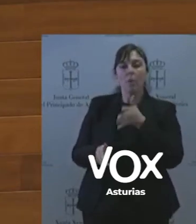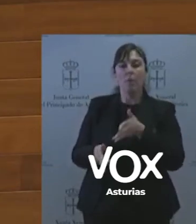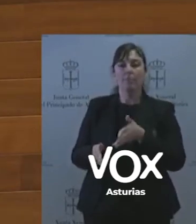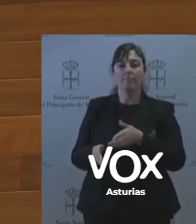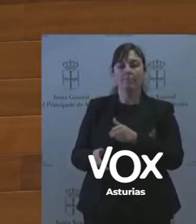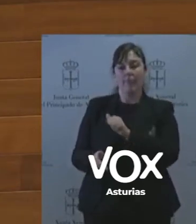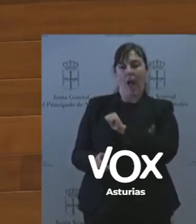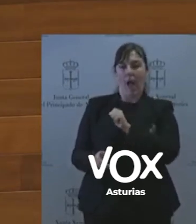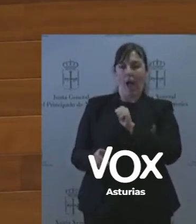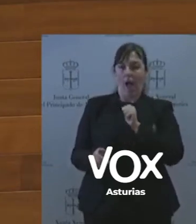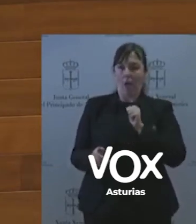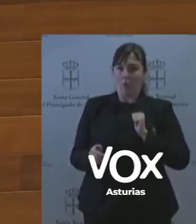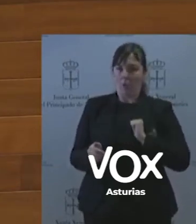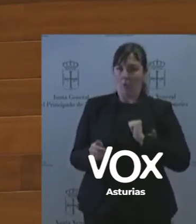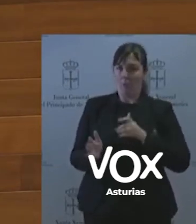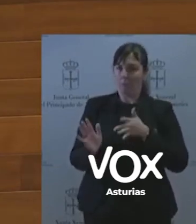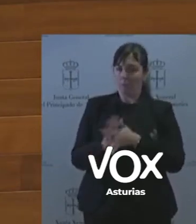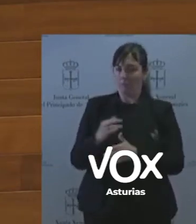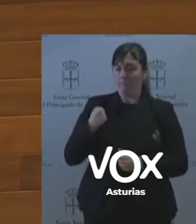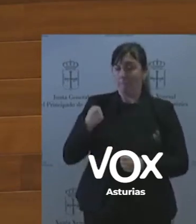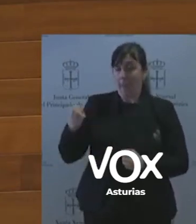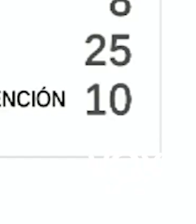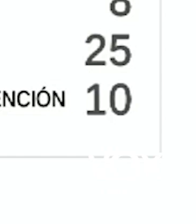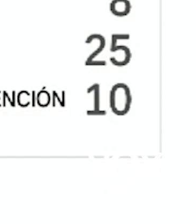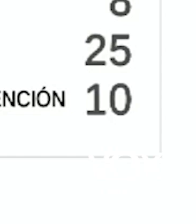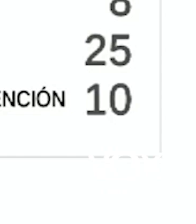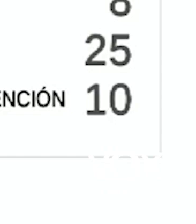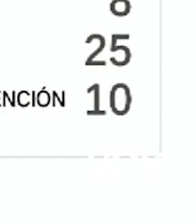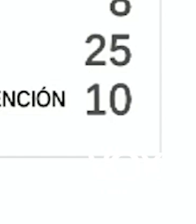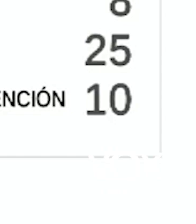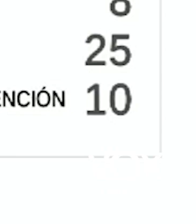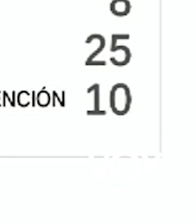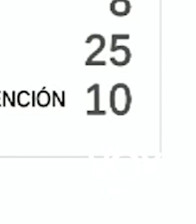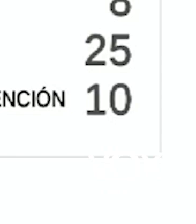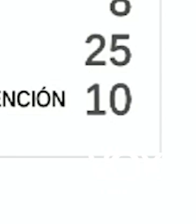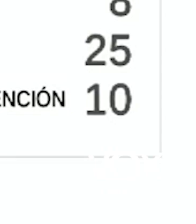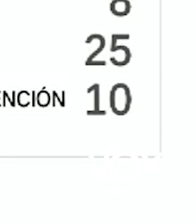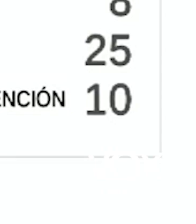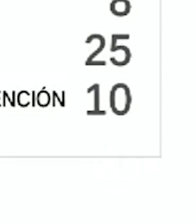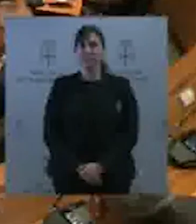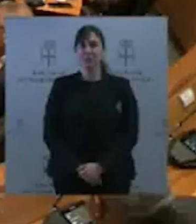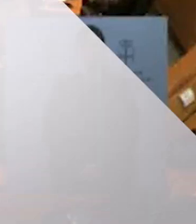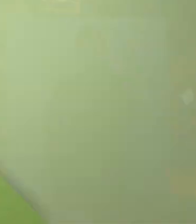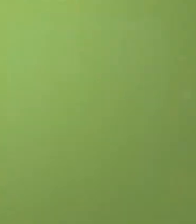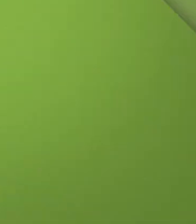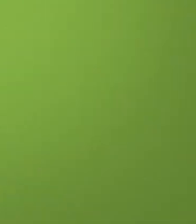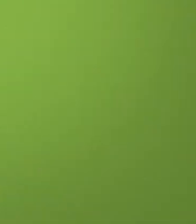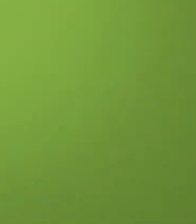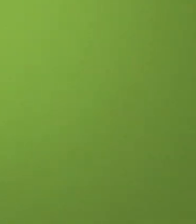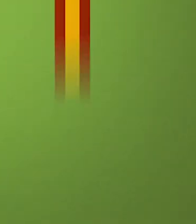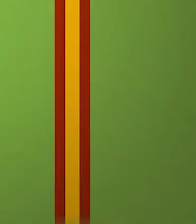necesita, señorías, se necesitan emprendedores en Asturias. Por el resultado indicado, queda rechazada.